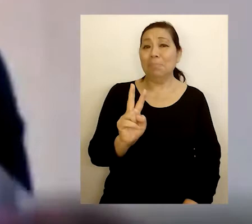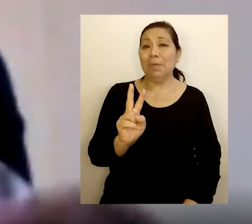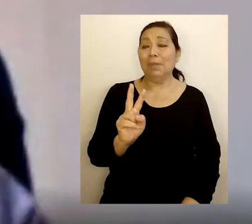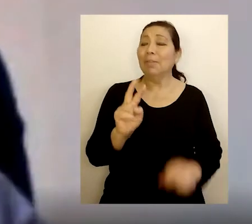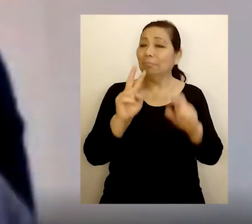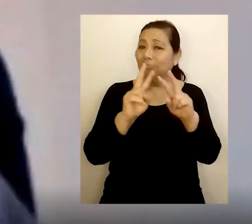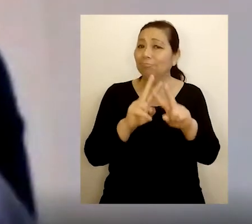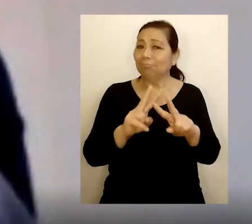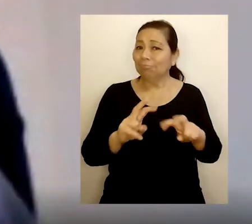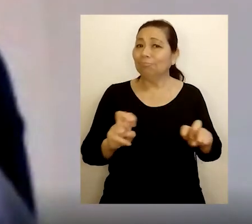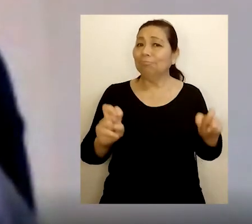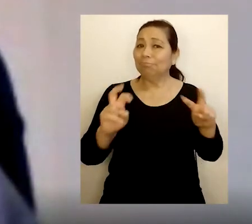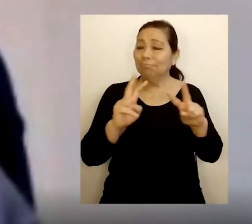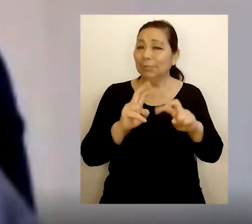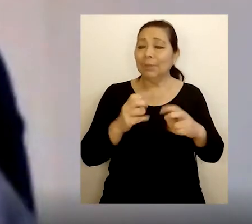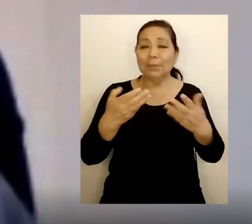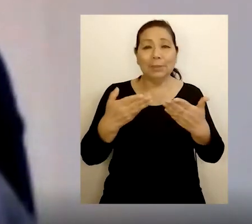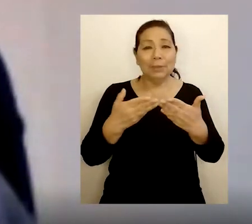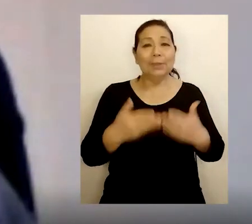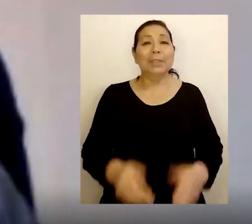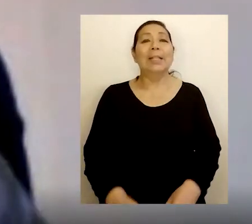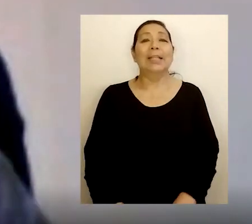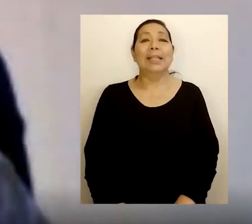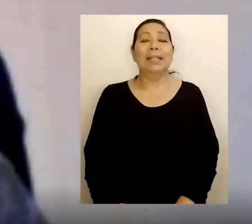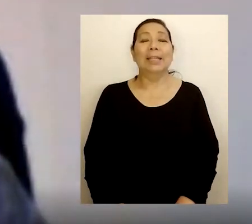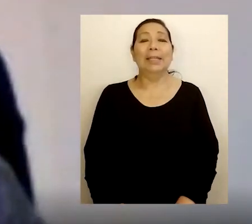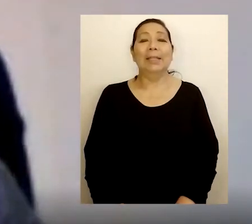el análisis del estudio del caso,